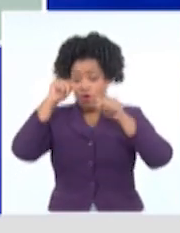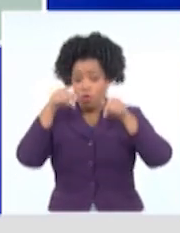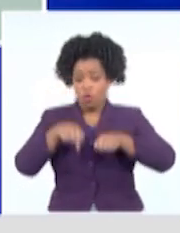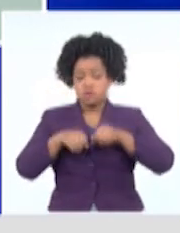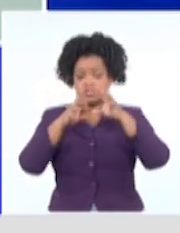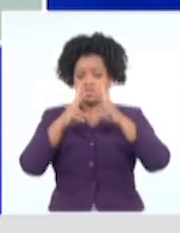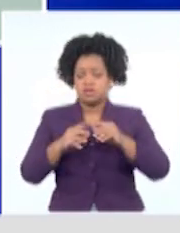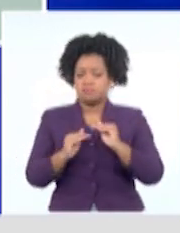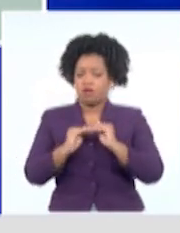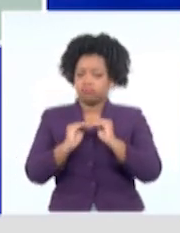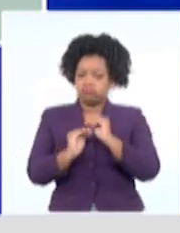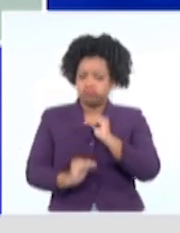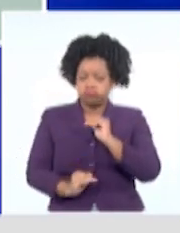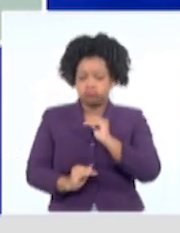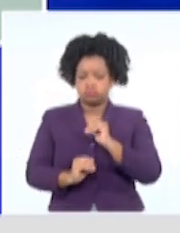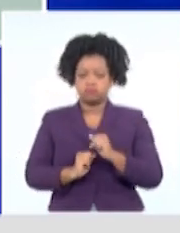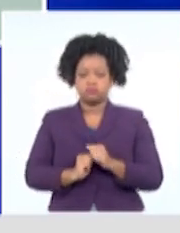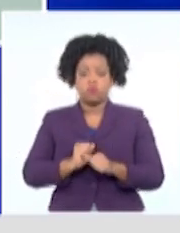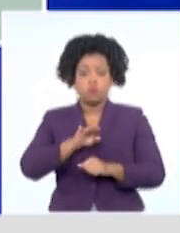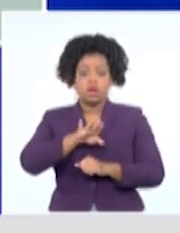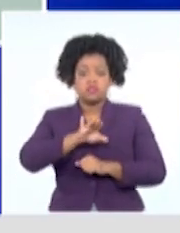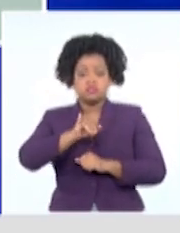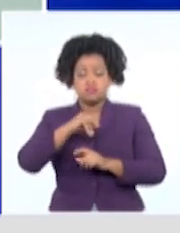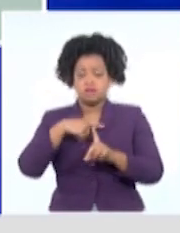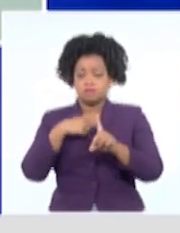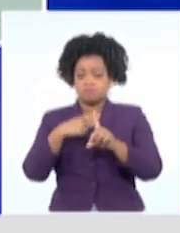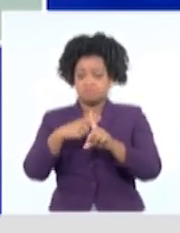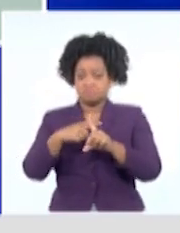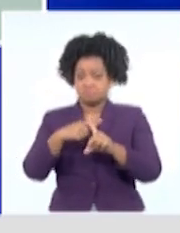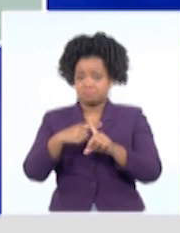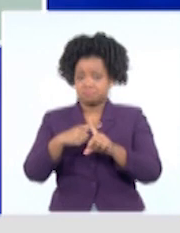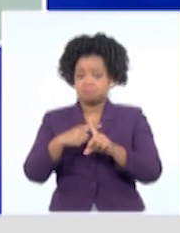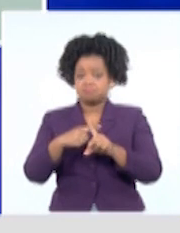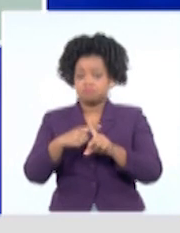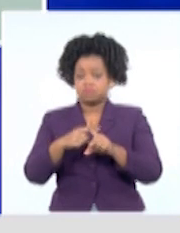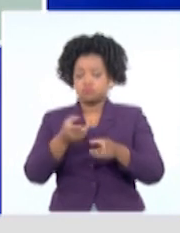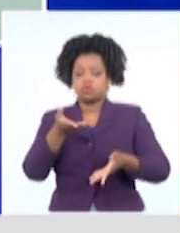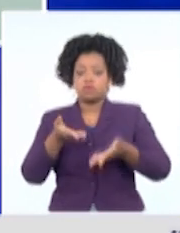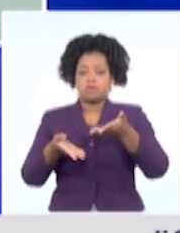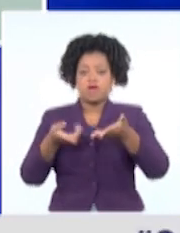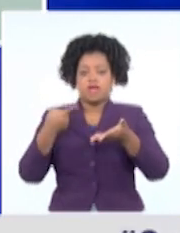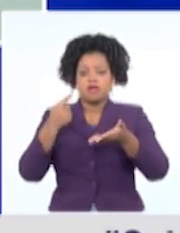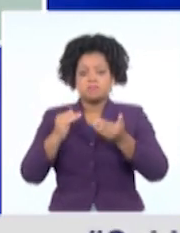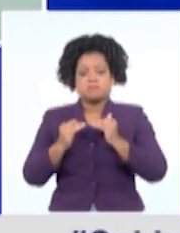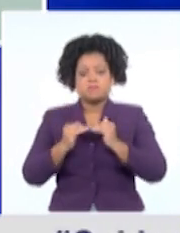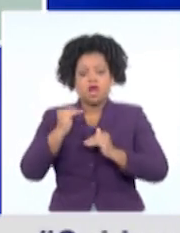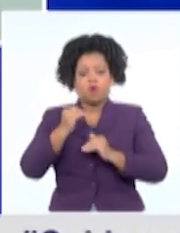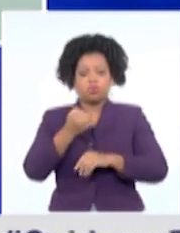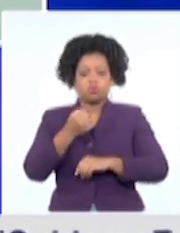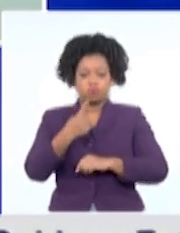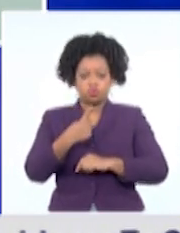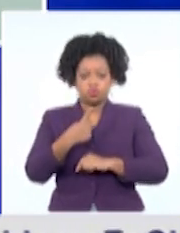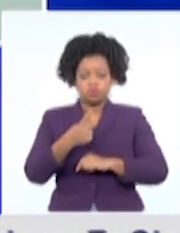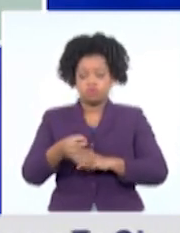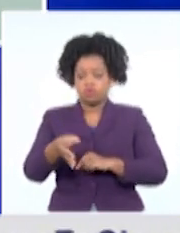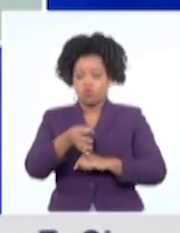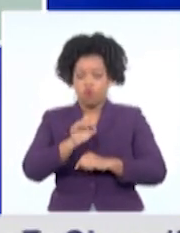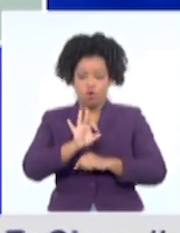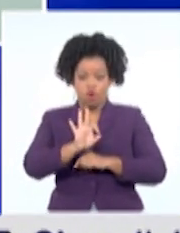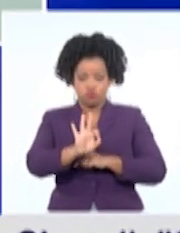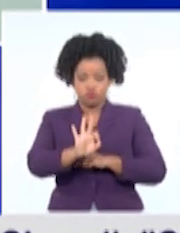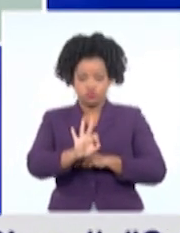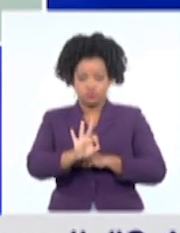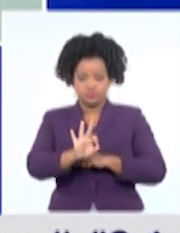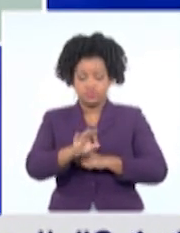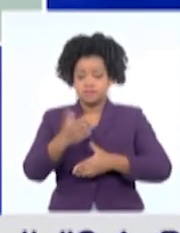baja, 46 casos, 1 caso más que la jornada anterior en 8 de sus 9 municipios.